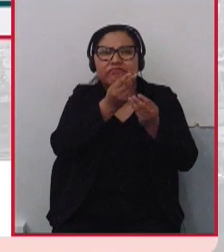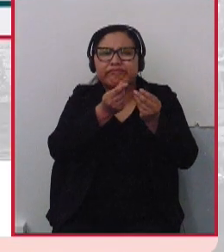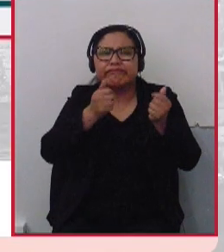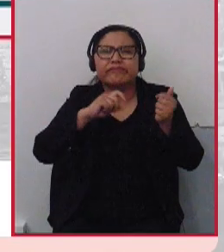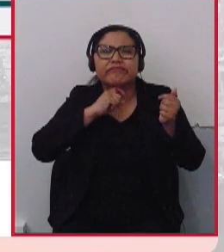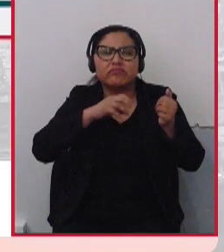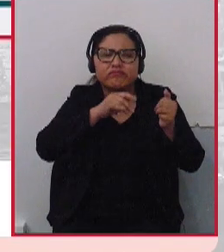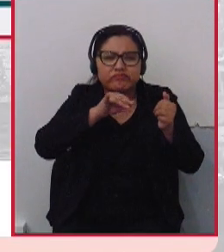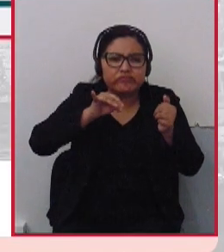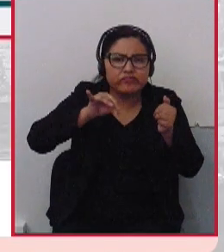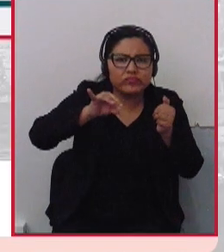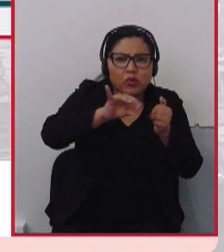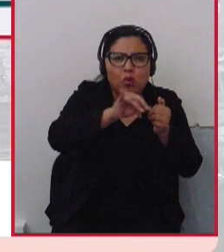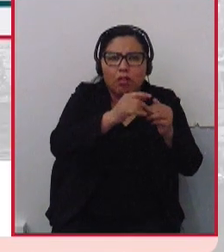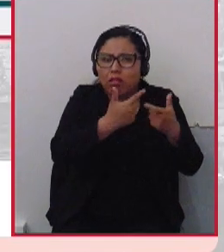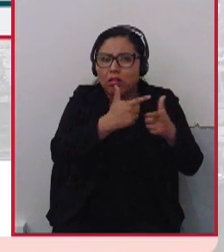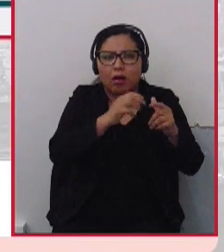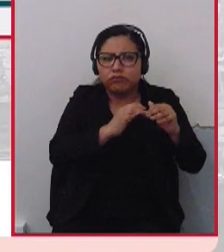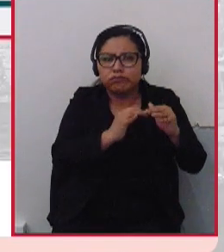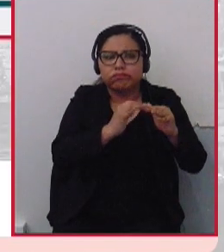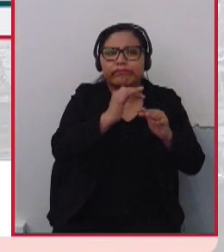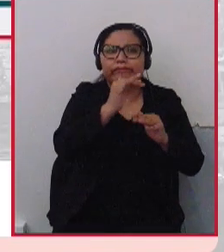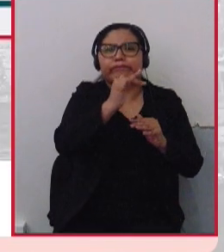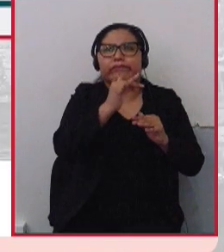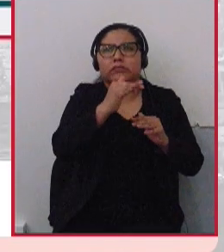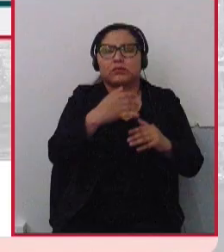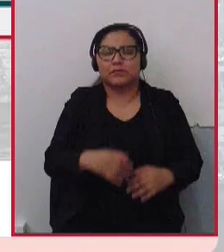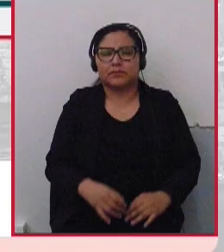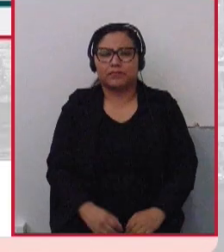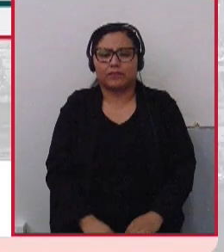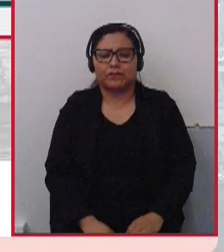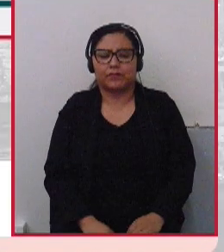En el contacto de la celda HydroFlow es en contracorriente.